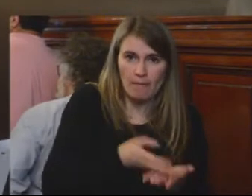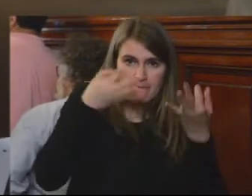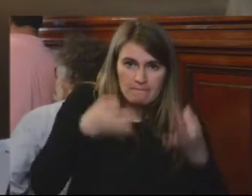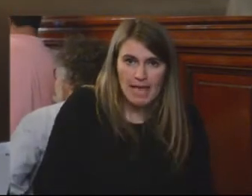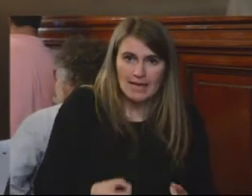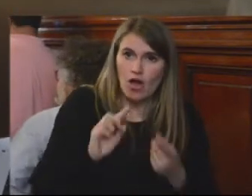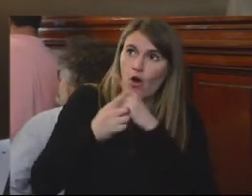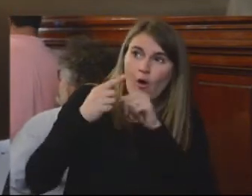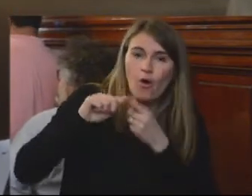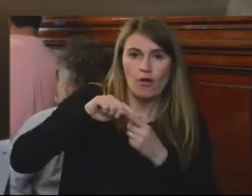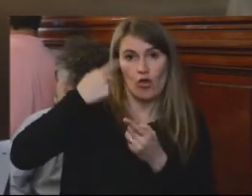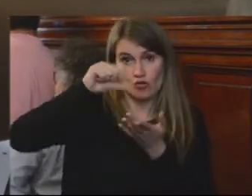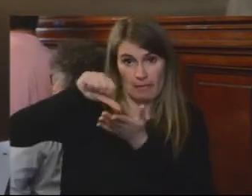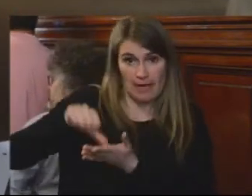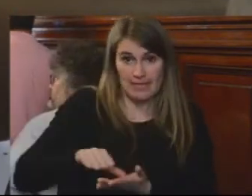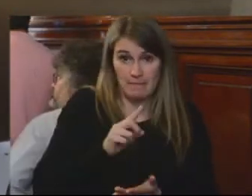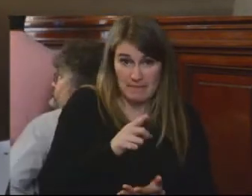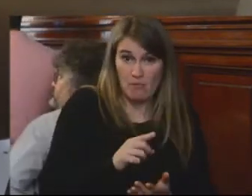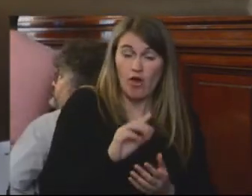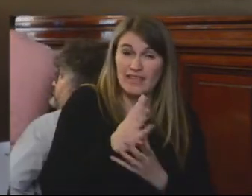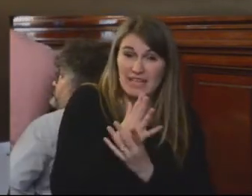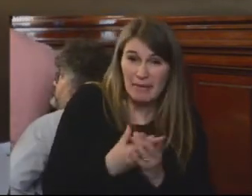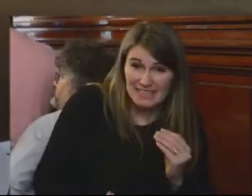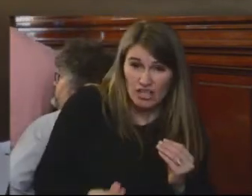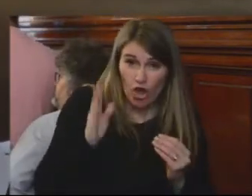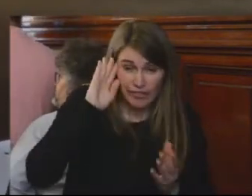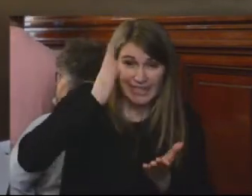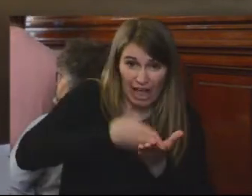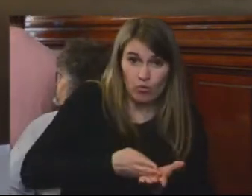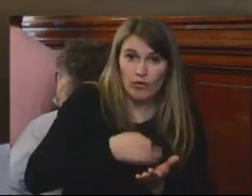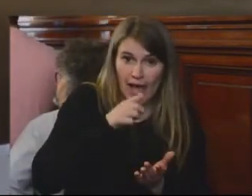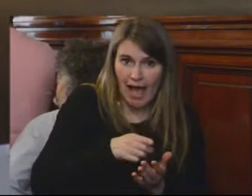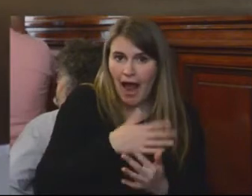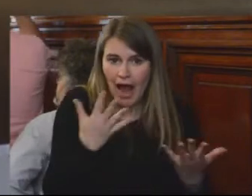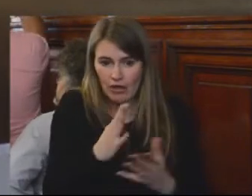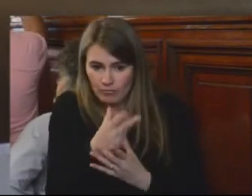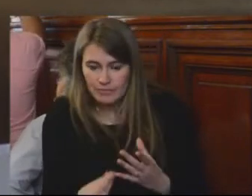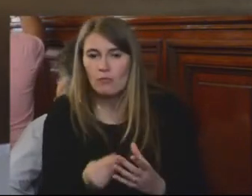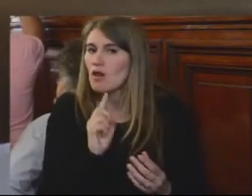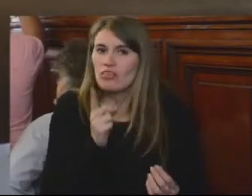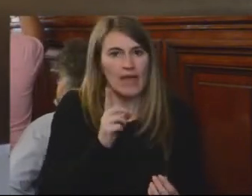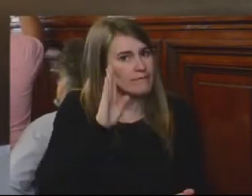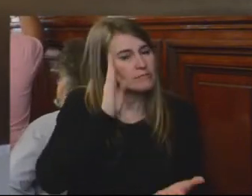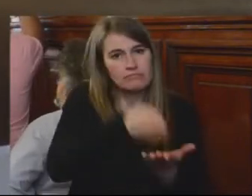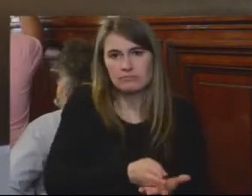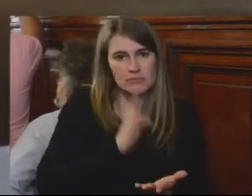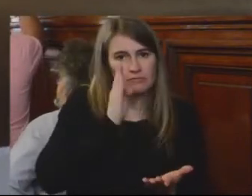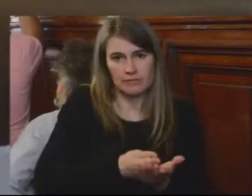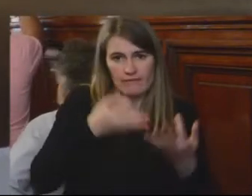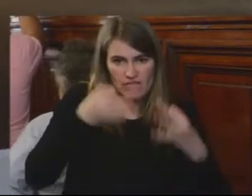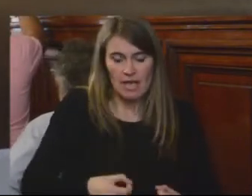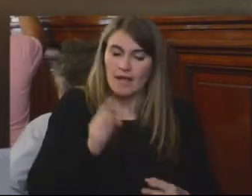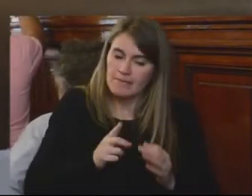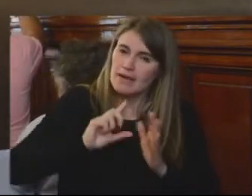los responsables de crímenes de lesa humanidad y dicen estrategias para acelerar las investigaciones y los juicios